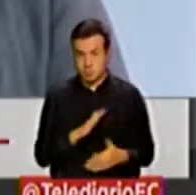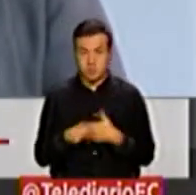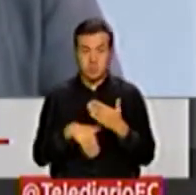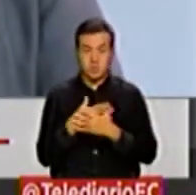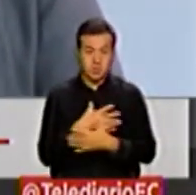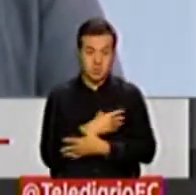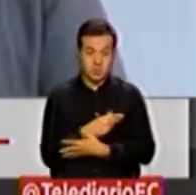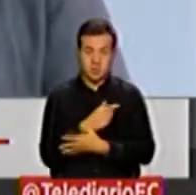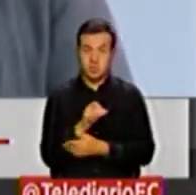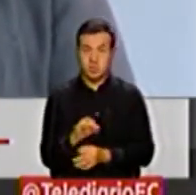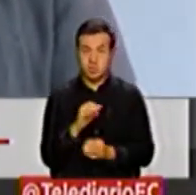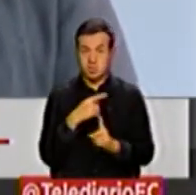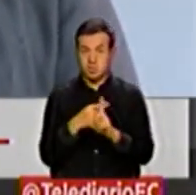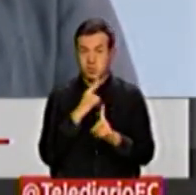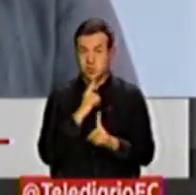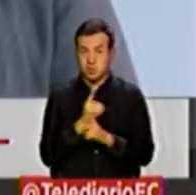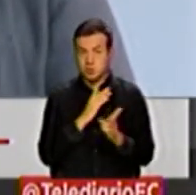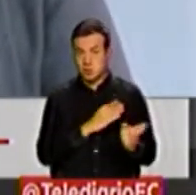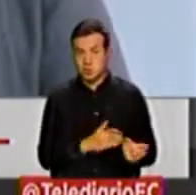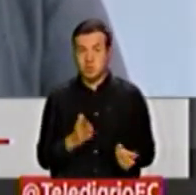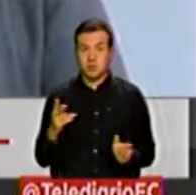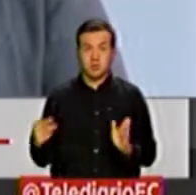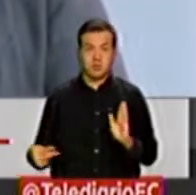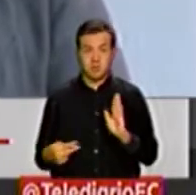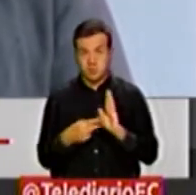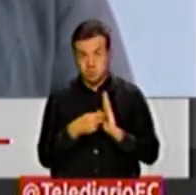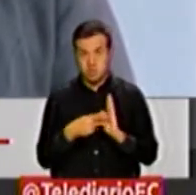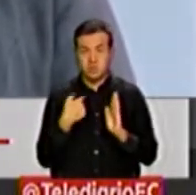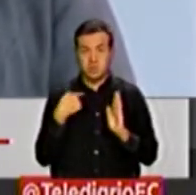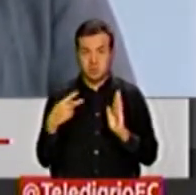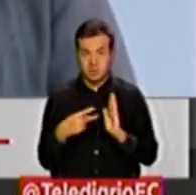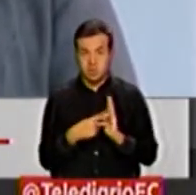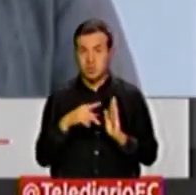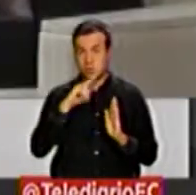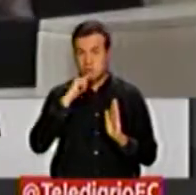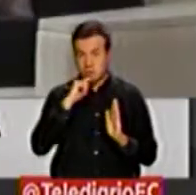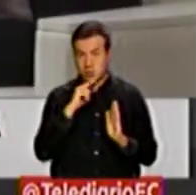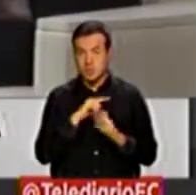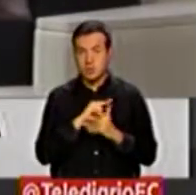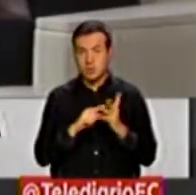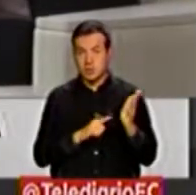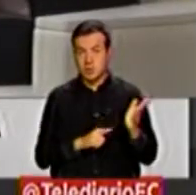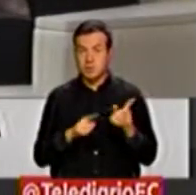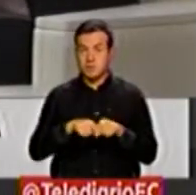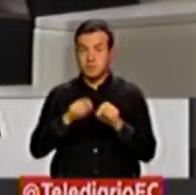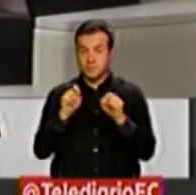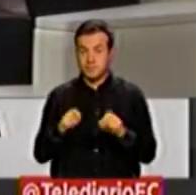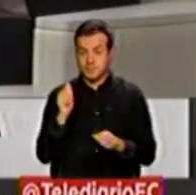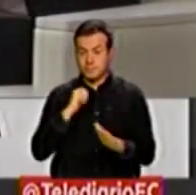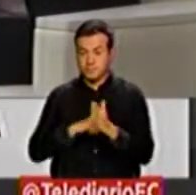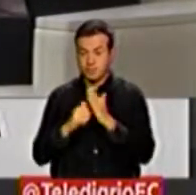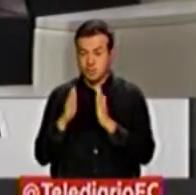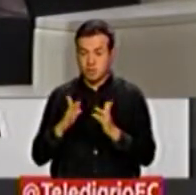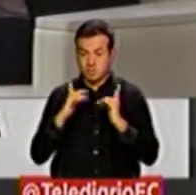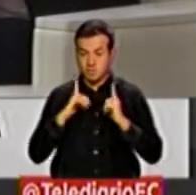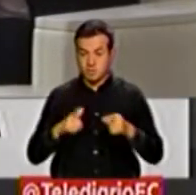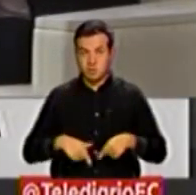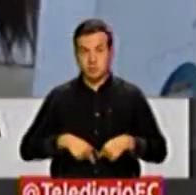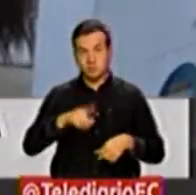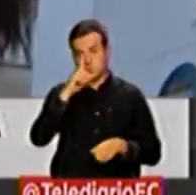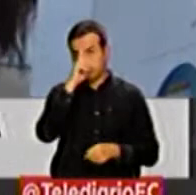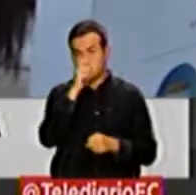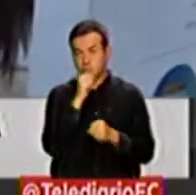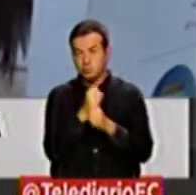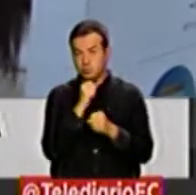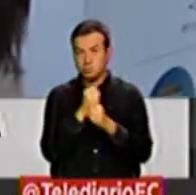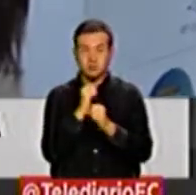de la leche, tienen los tomacorrientes, tienen un refrigerador. Un convenio entre los Ministerios de Salud y Trabajo posibilitará